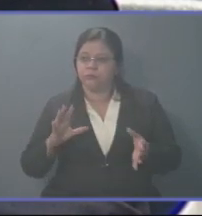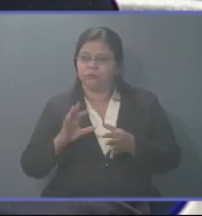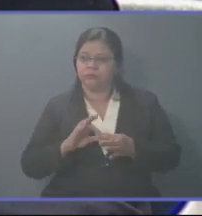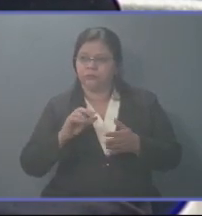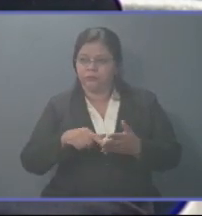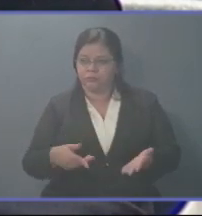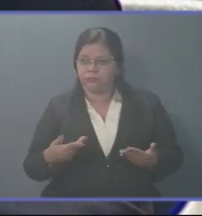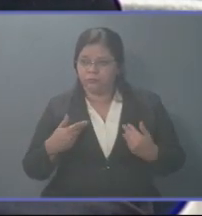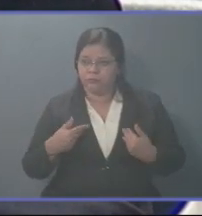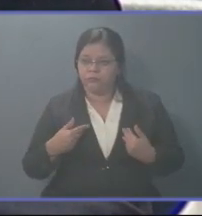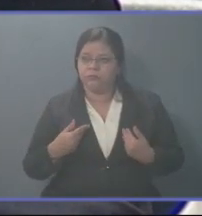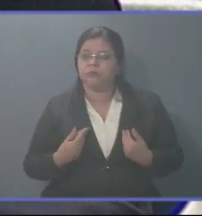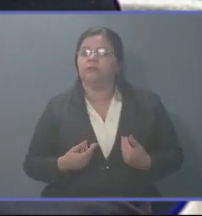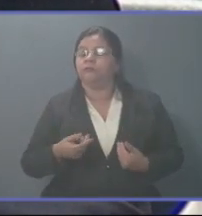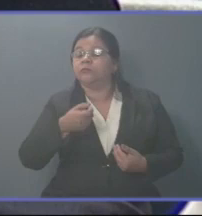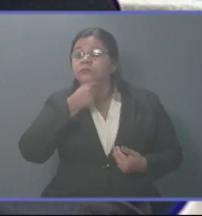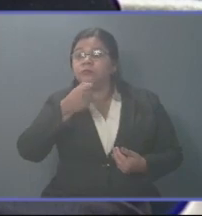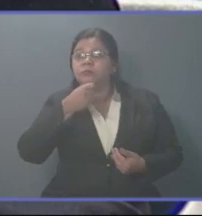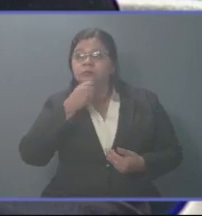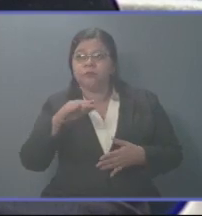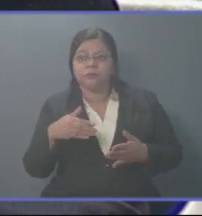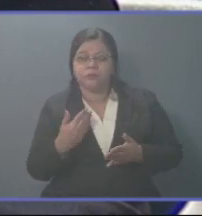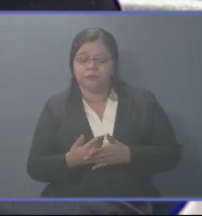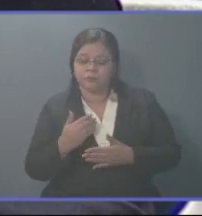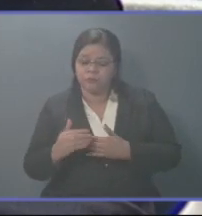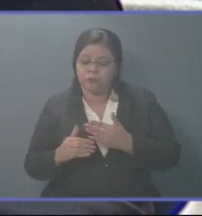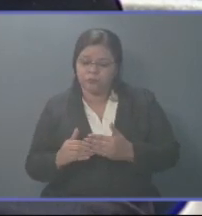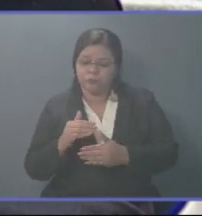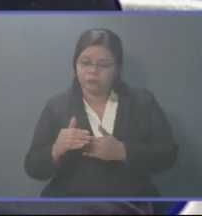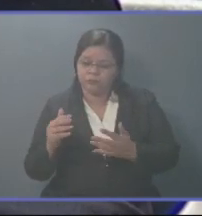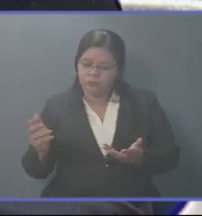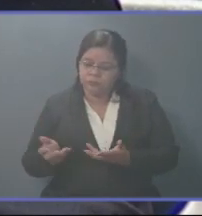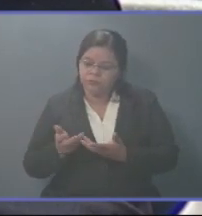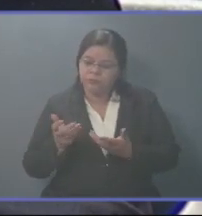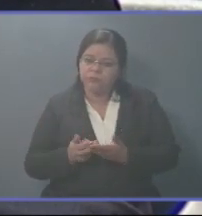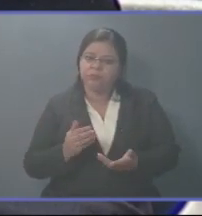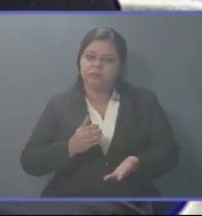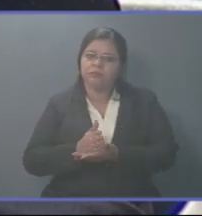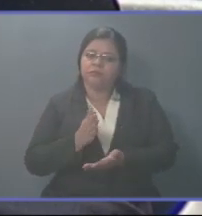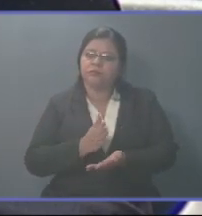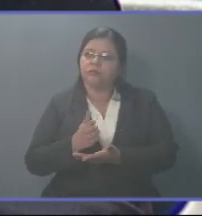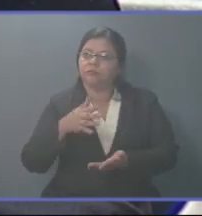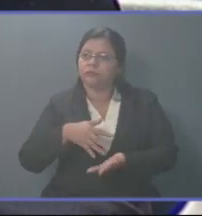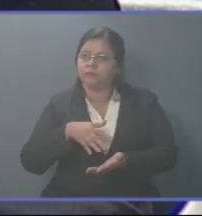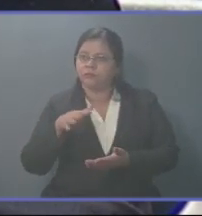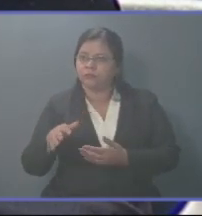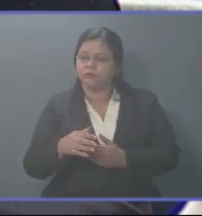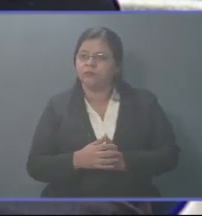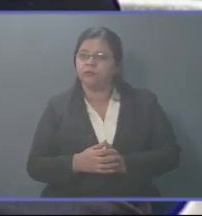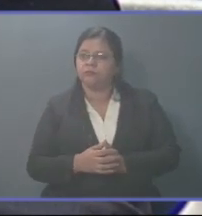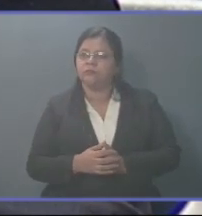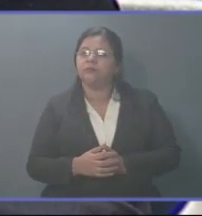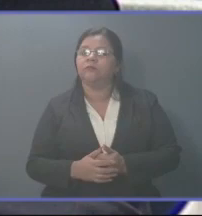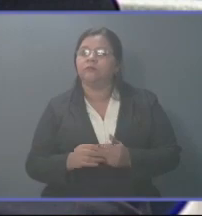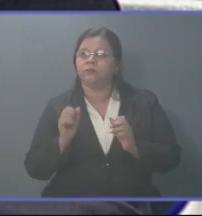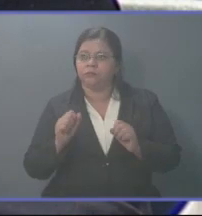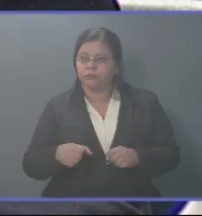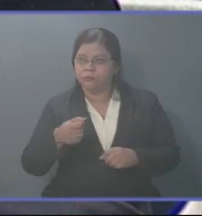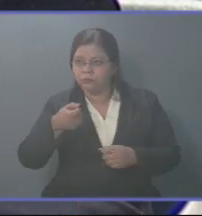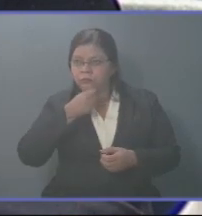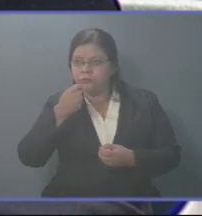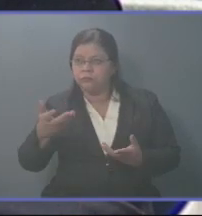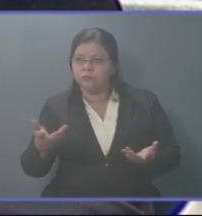derechos. Los informes e investigaciones serán de acceso público y se promoverá su